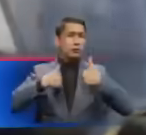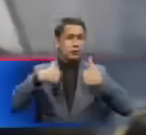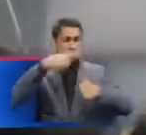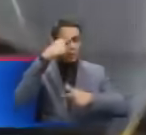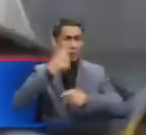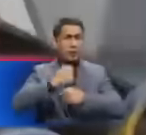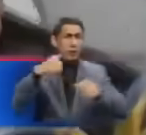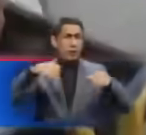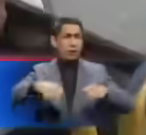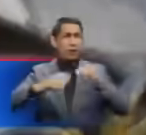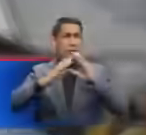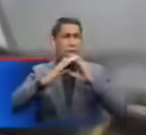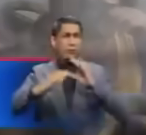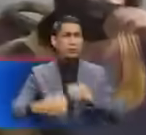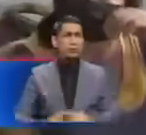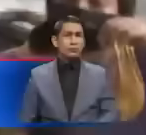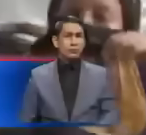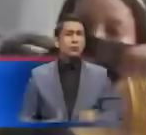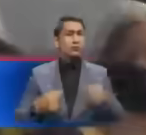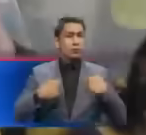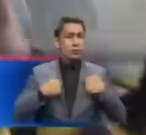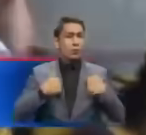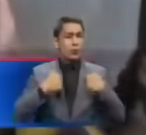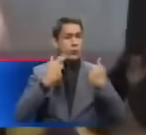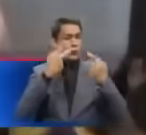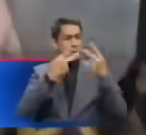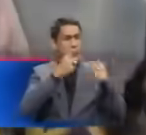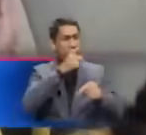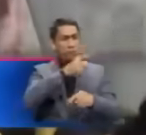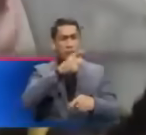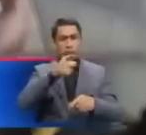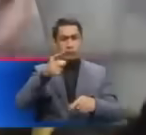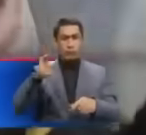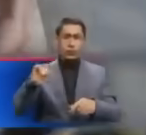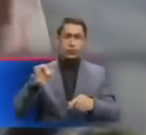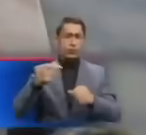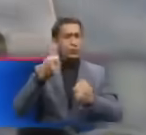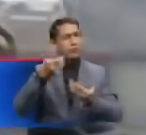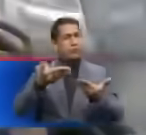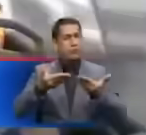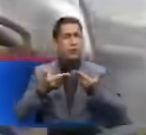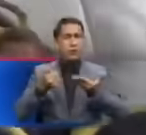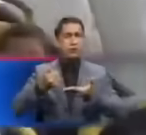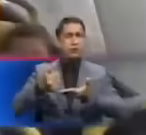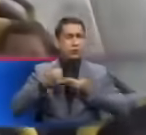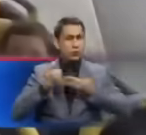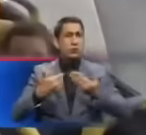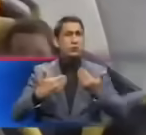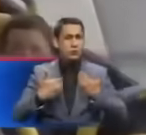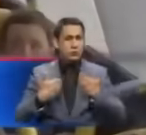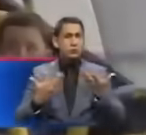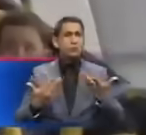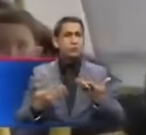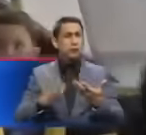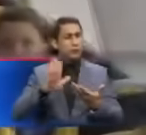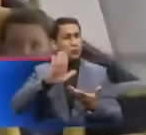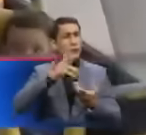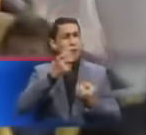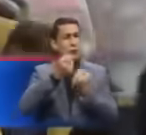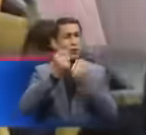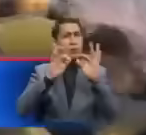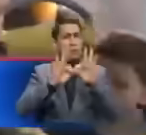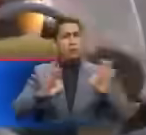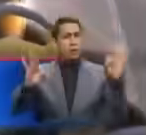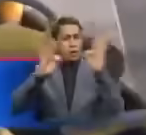transporte? Está bien. Voy a pasar por cada uno de sus asientos, de verdad. Cualquier granito de arena al talento ecuatoriano vale bastante. De esta manera me